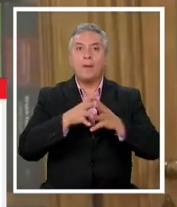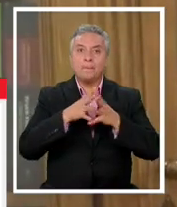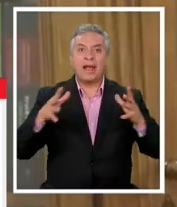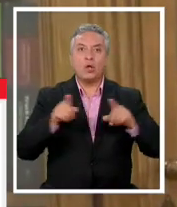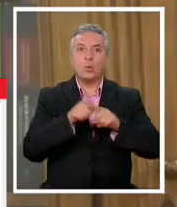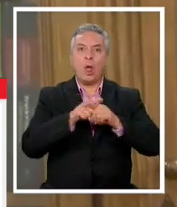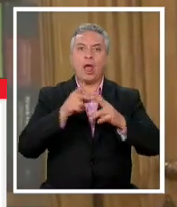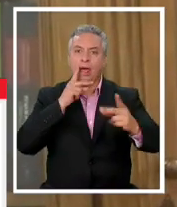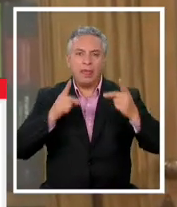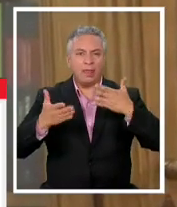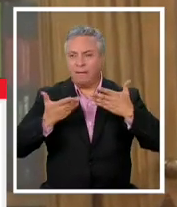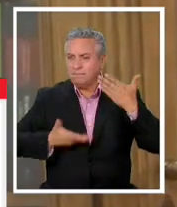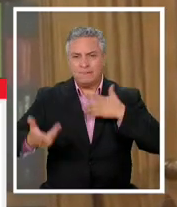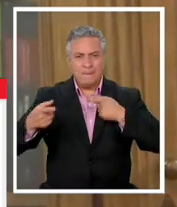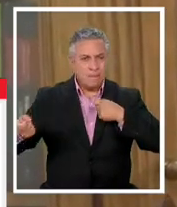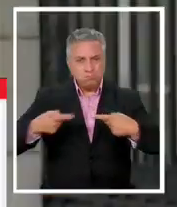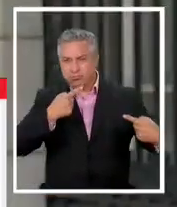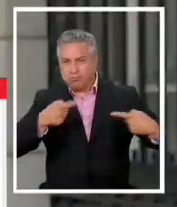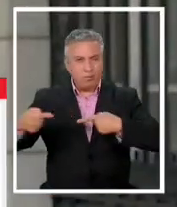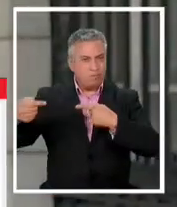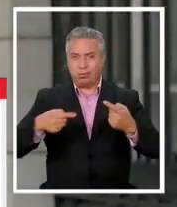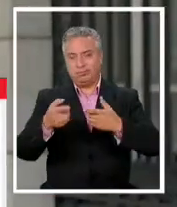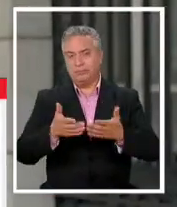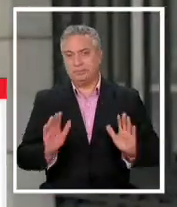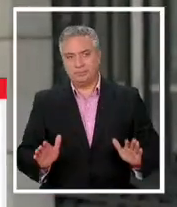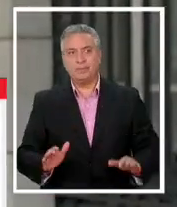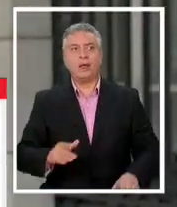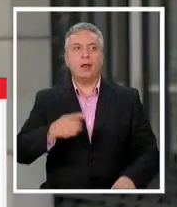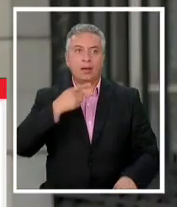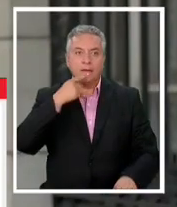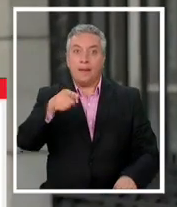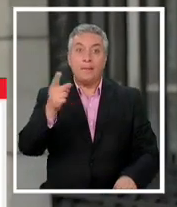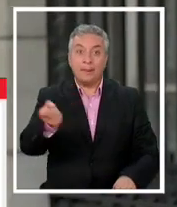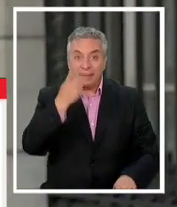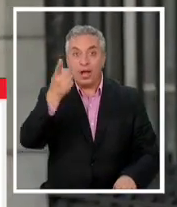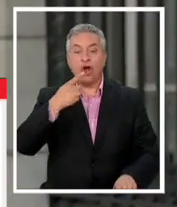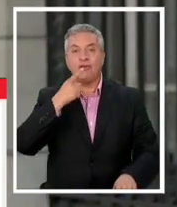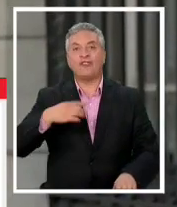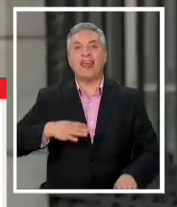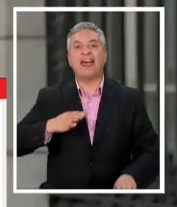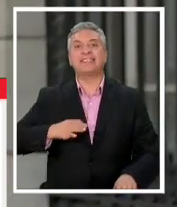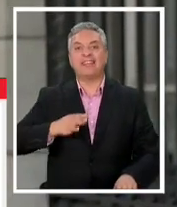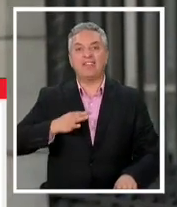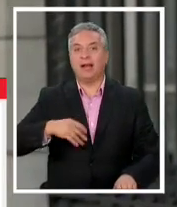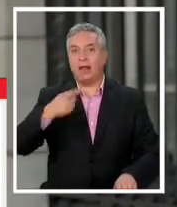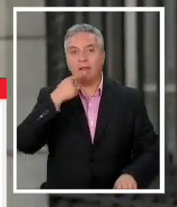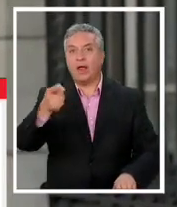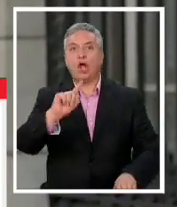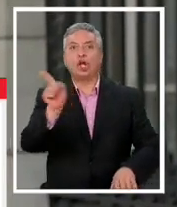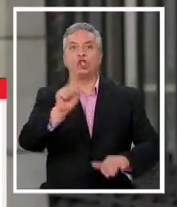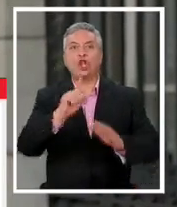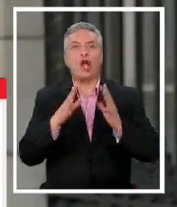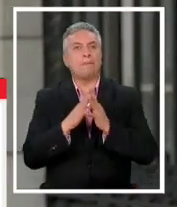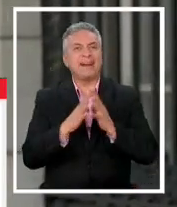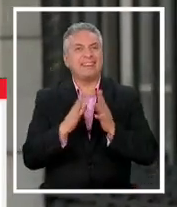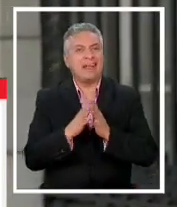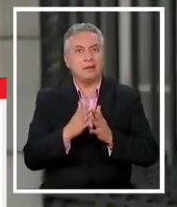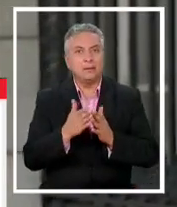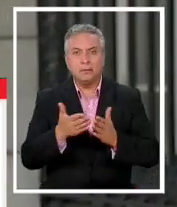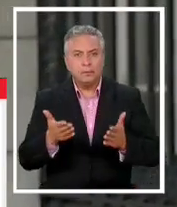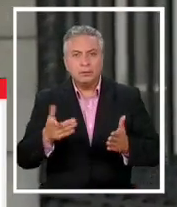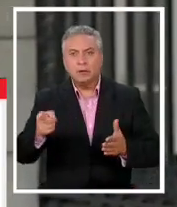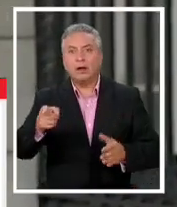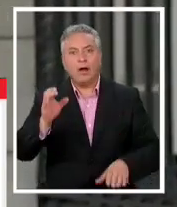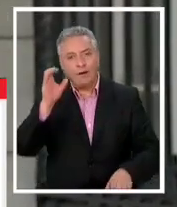estos debates que son bastante simbólicos, creo yo. Primero se dijo que eran instituciones civiles, ahora que son no militarizadas. Lo que se busca es tratar